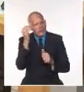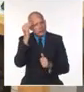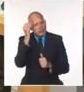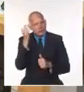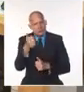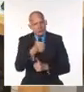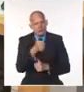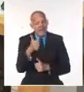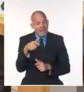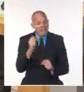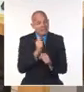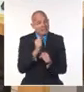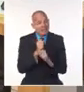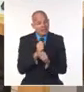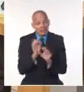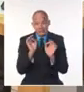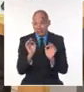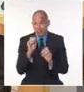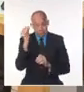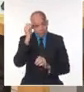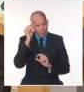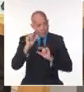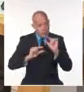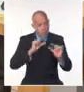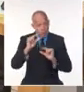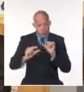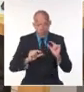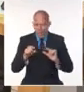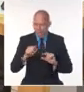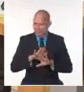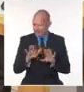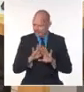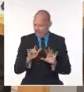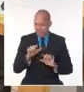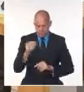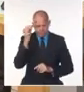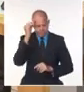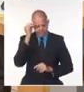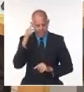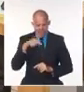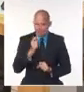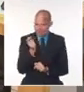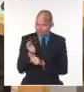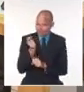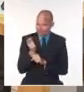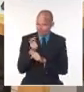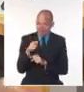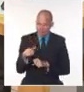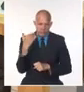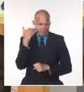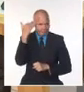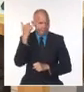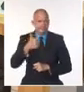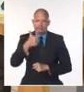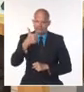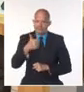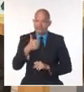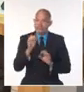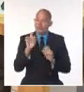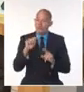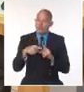que es muy técnico y en la medida en que ellos han trabajado con nosotros, pues nosotros los hemos ido, porque ha sido en el